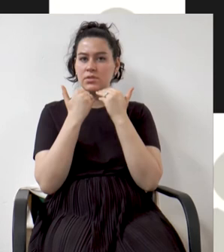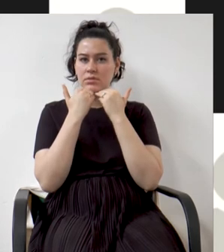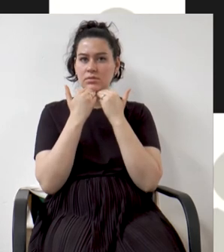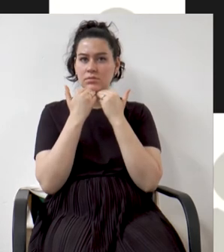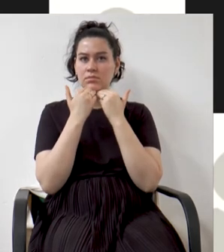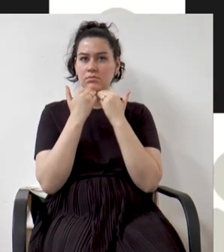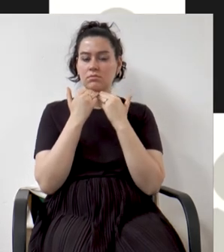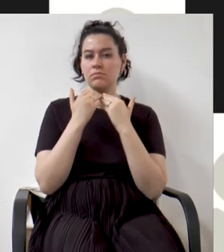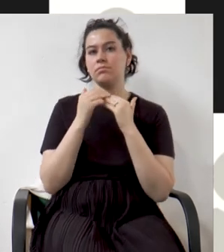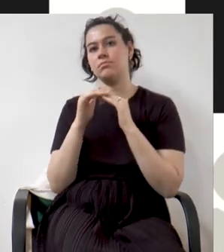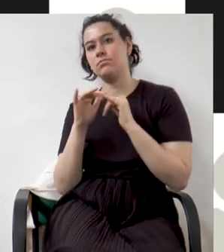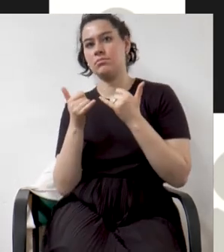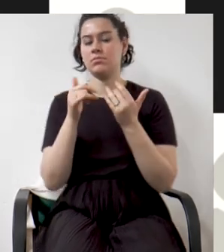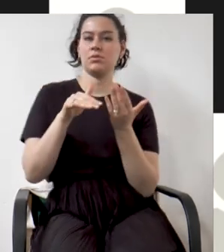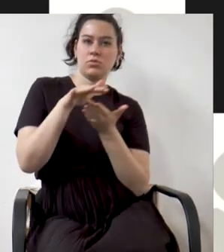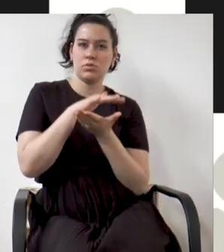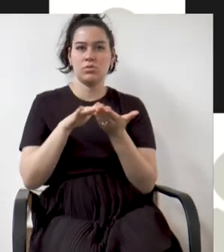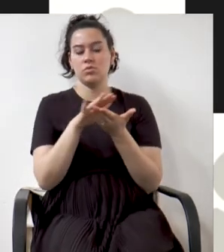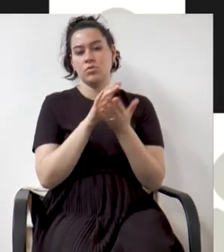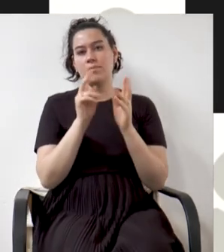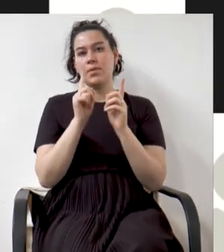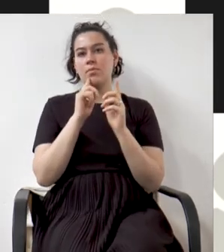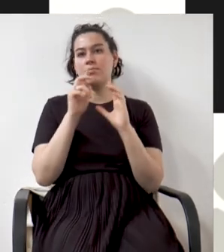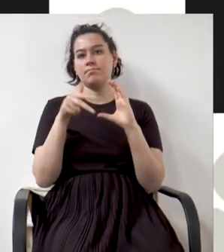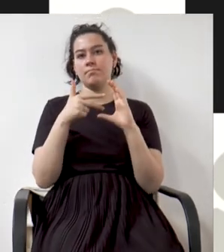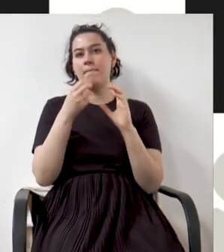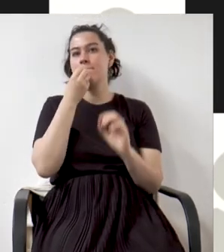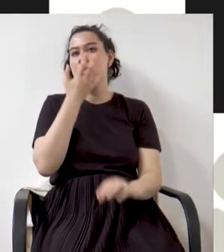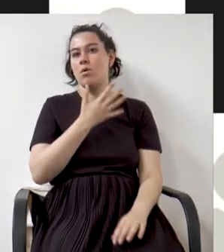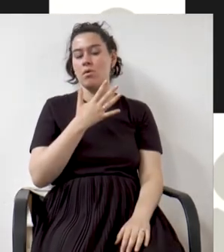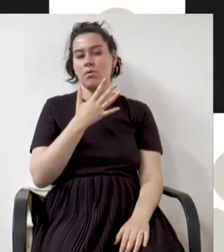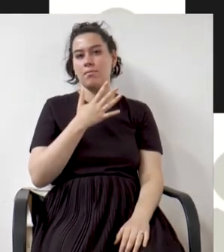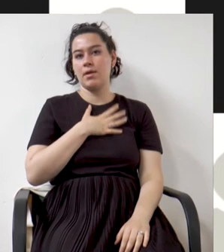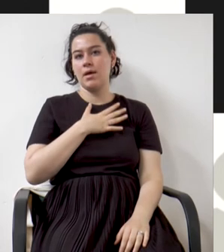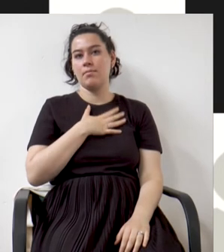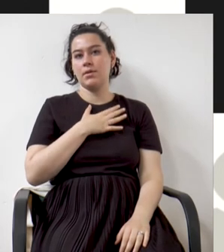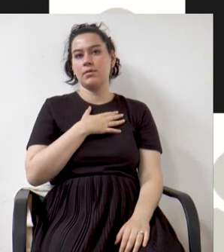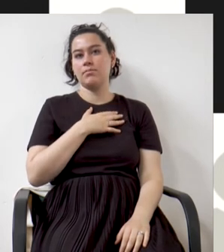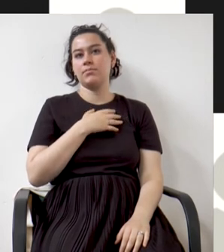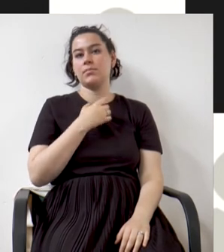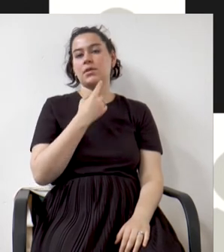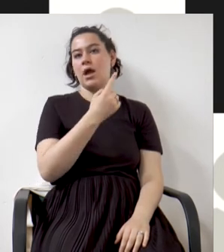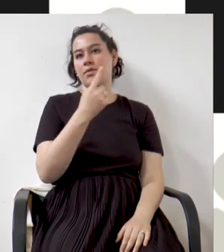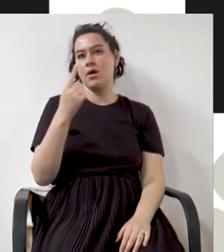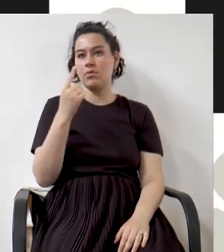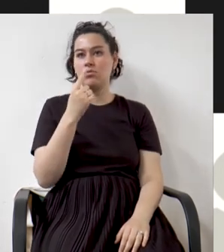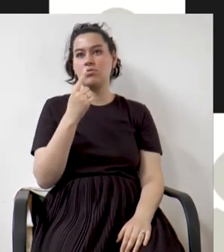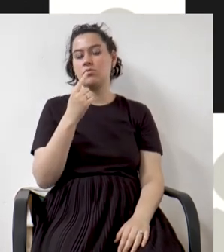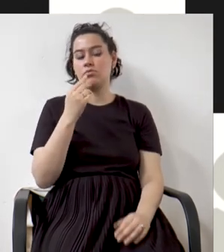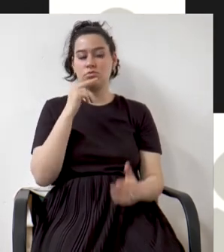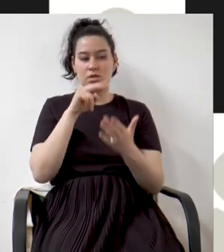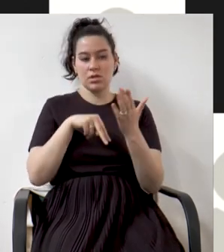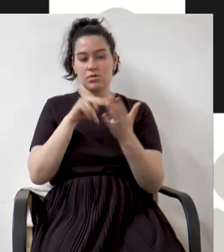dada la situación, esta cuestión virtual, me parece que lo mejor es ir dando la palabra, que yo irlas